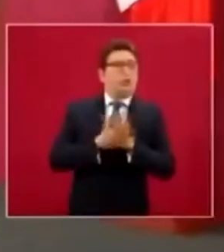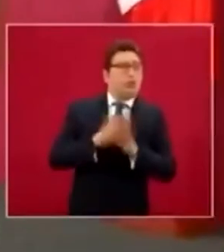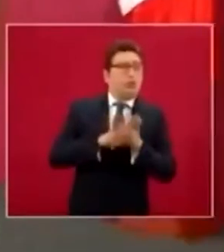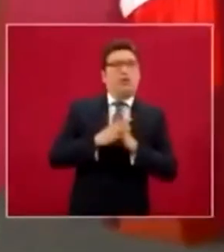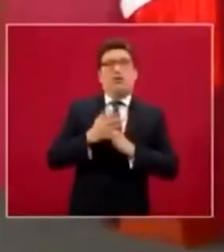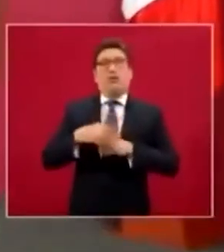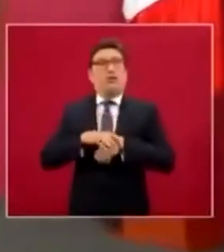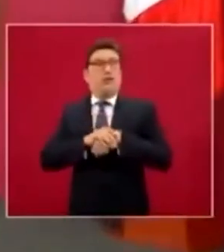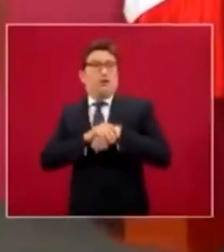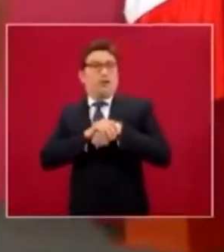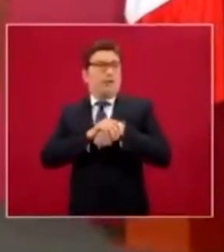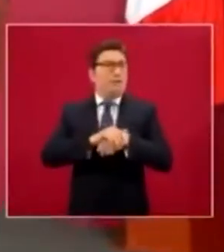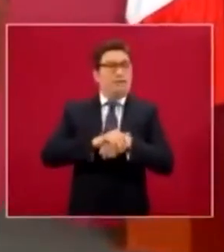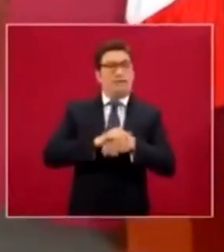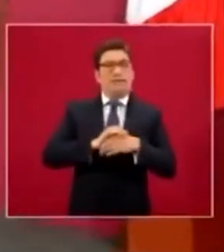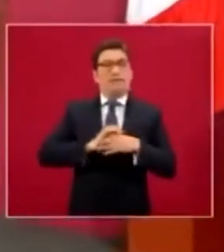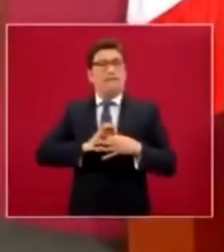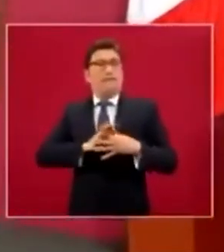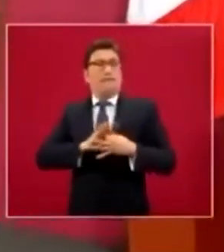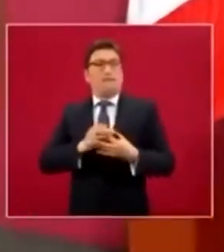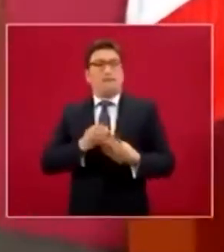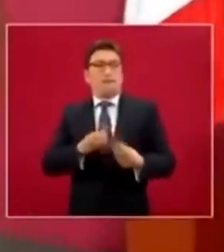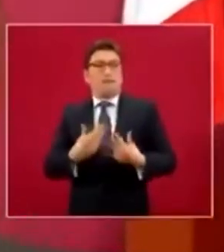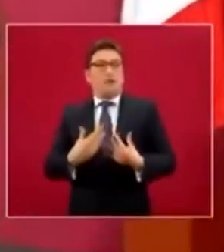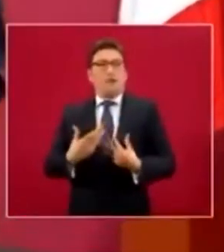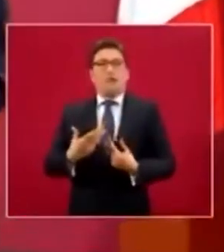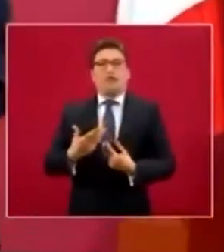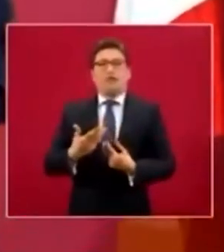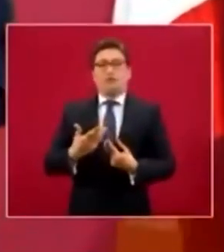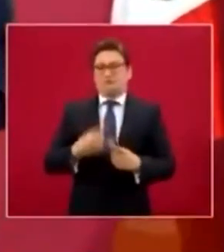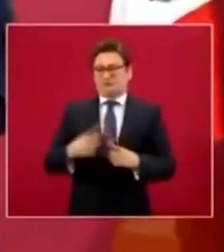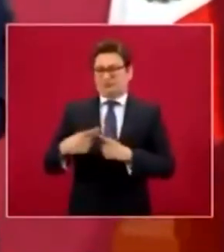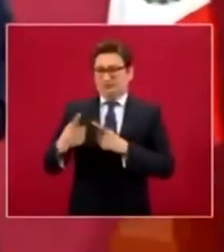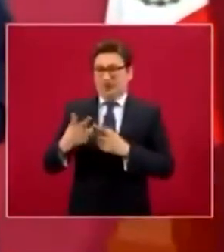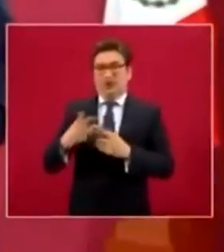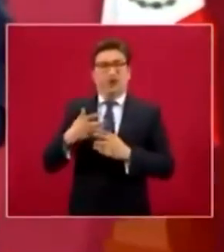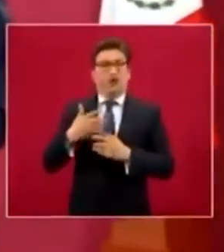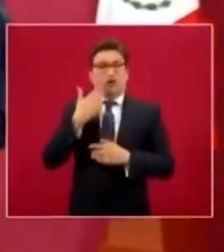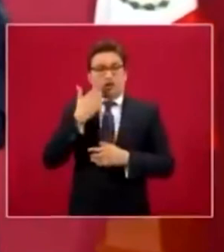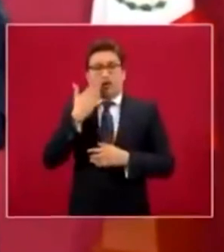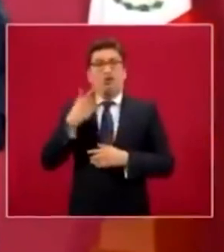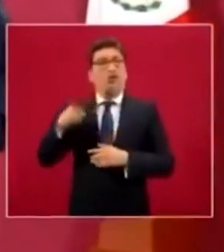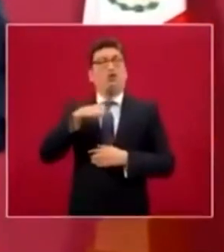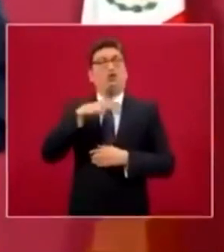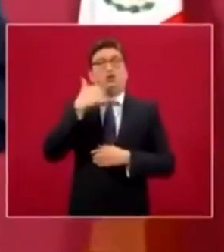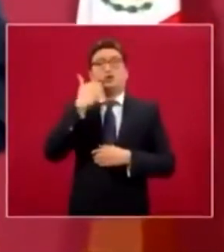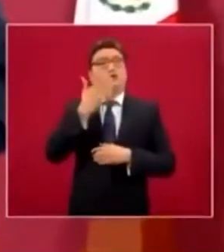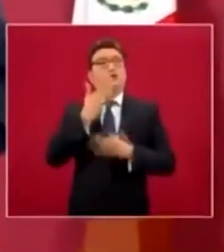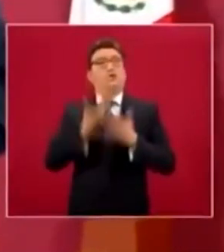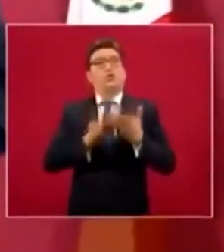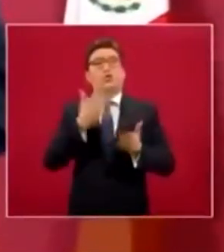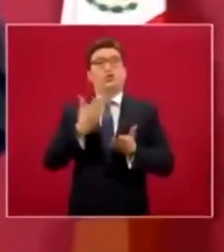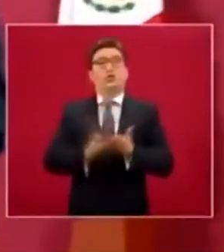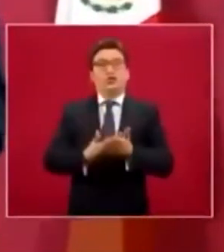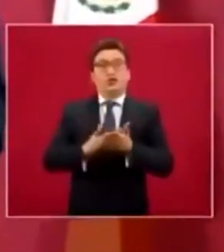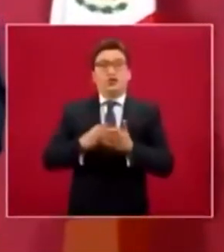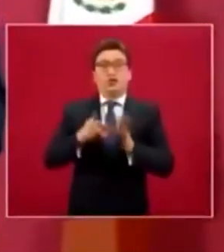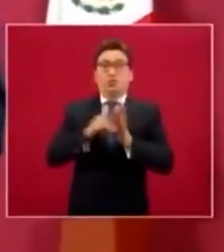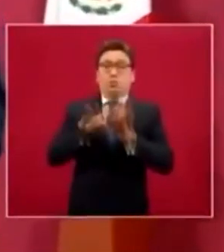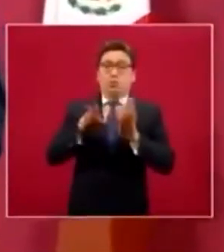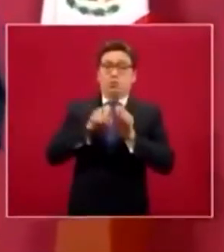influencia y pueden hasta promover un artículo en el New York Times,